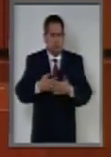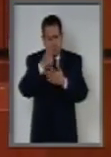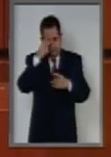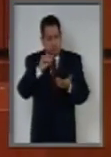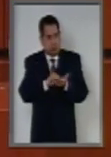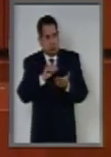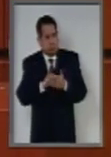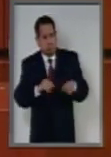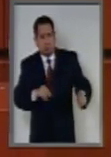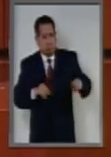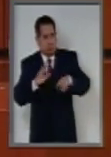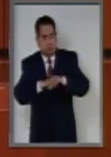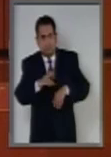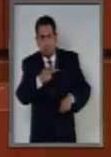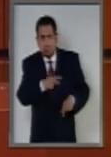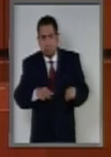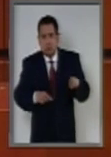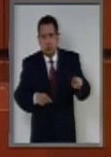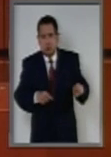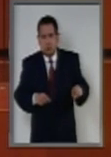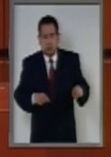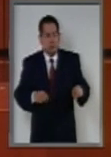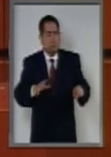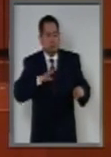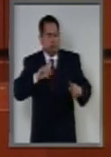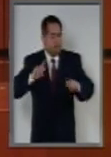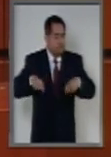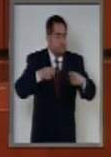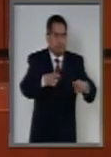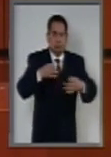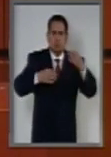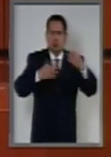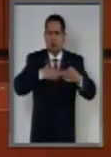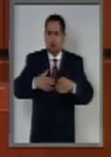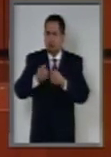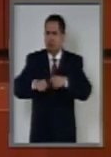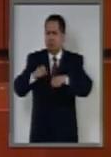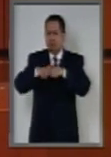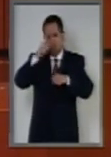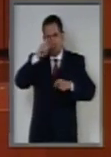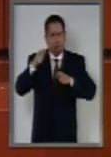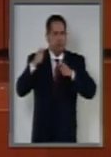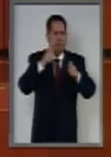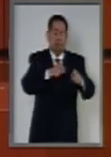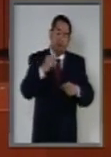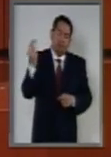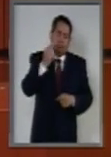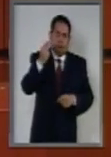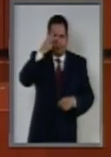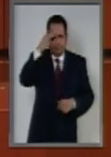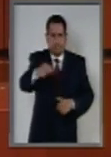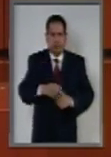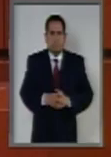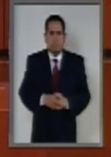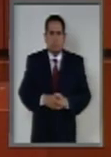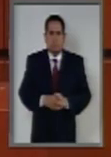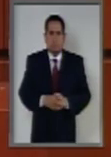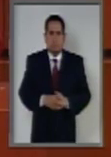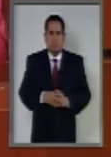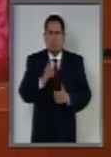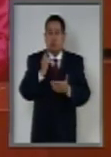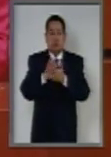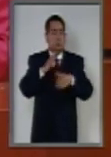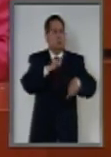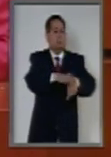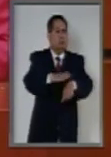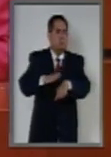todavía en la pobreza, encontremos la justicia social de la que tanto necesitamos. Pero este no es un